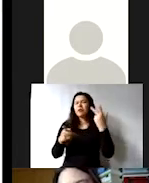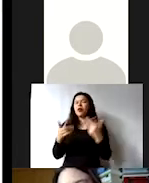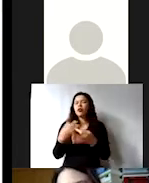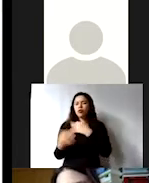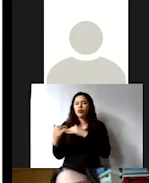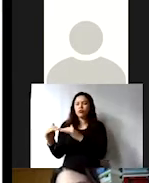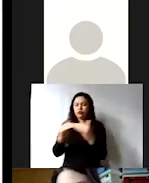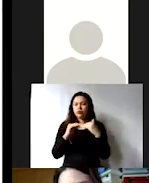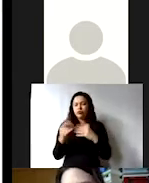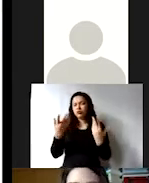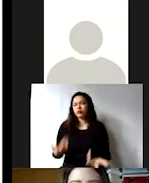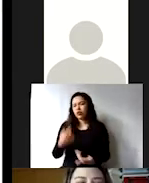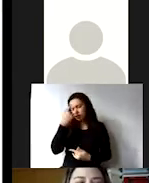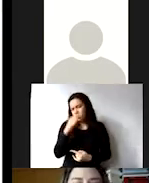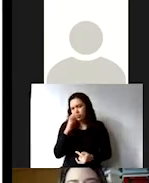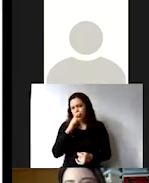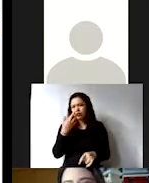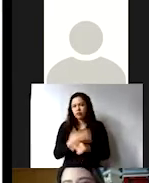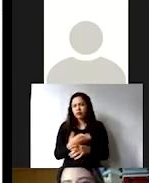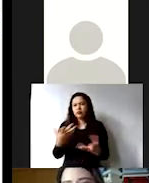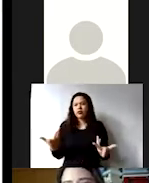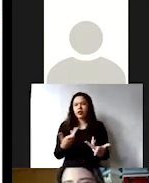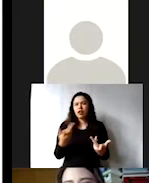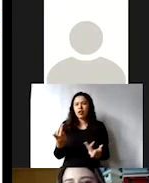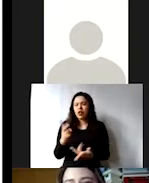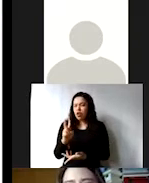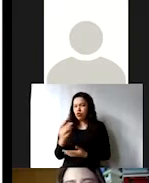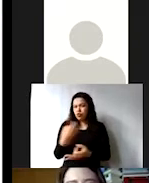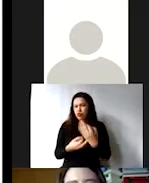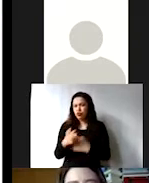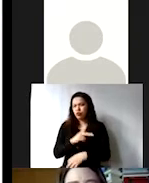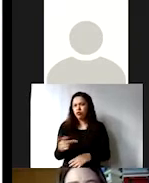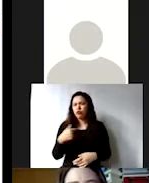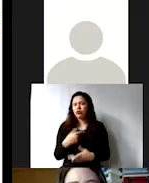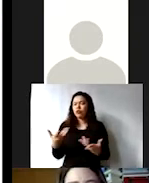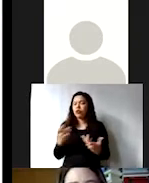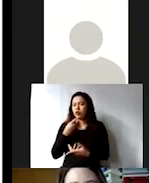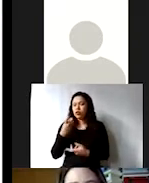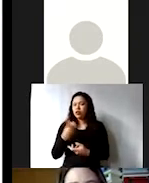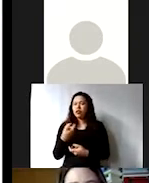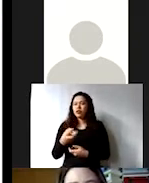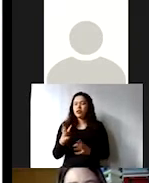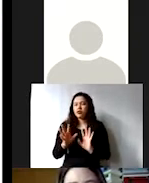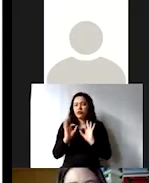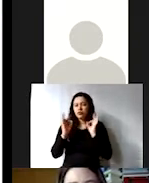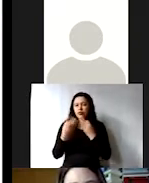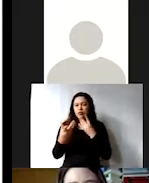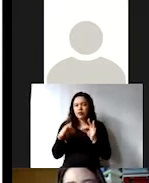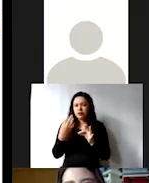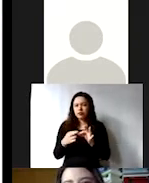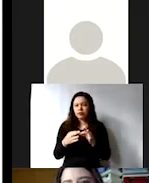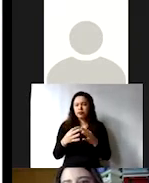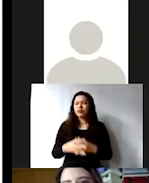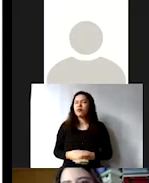una responsabilidad compartida. Y hago esto de manera muy puntual porque sí nos ayuda